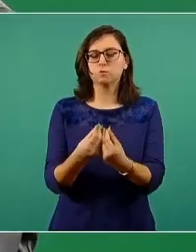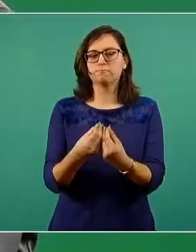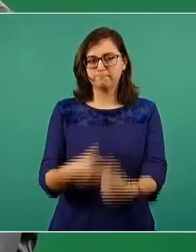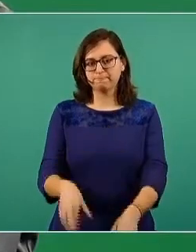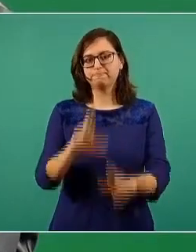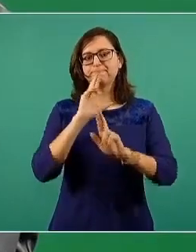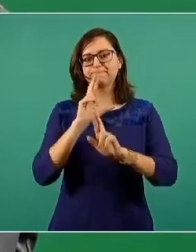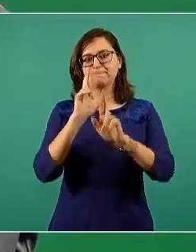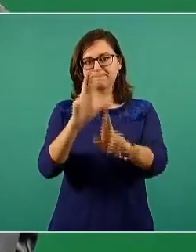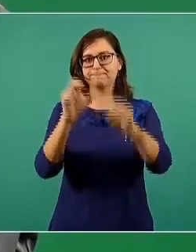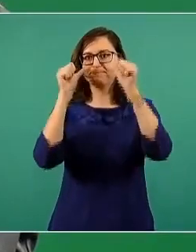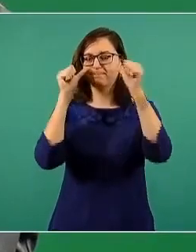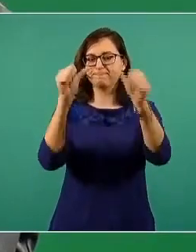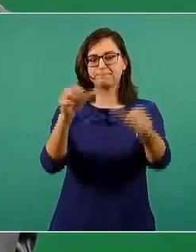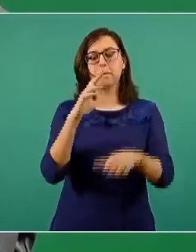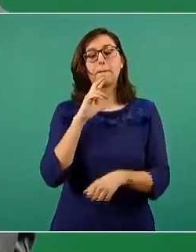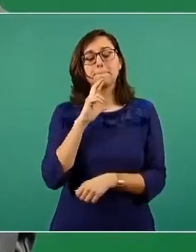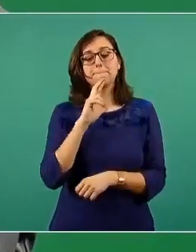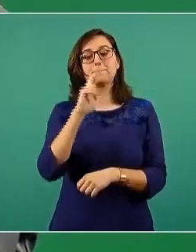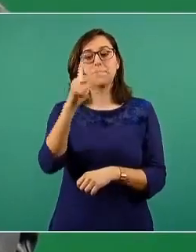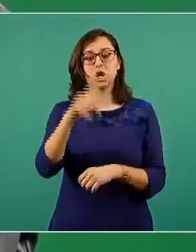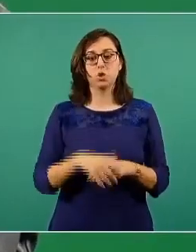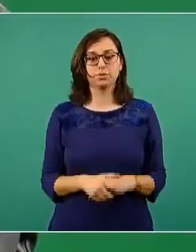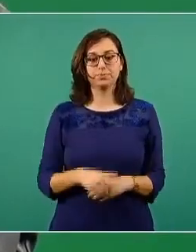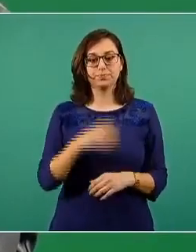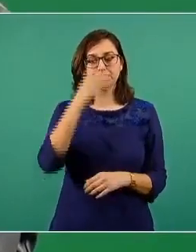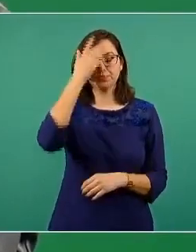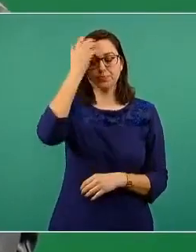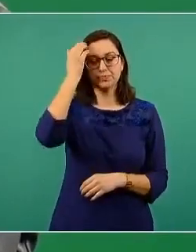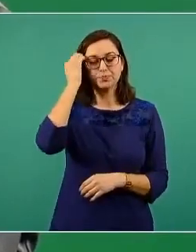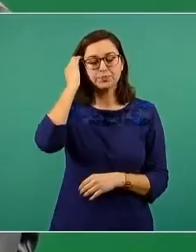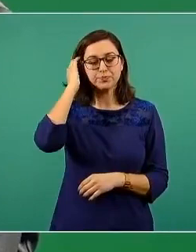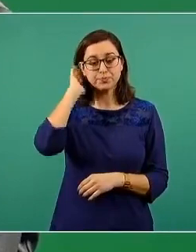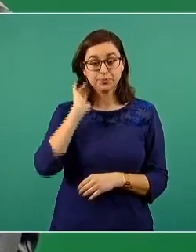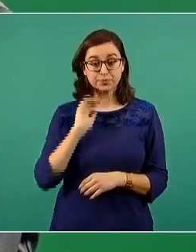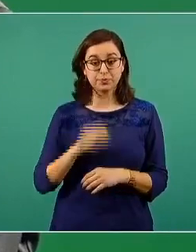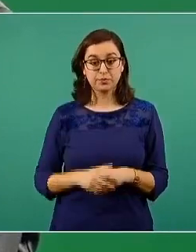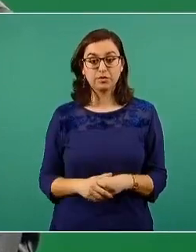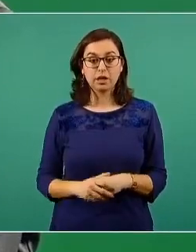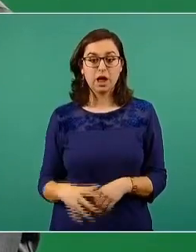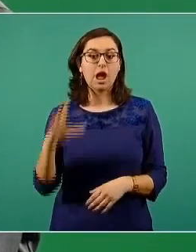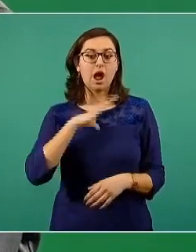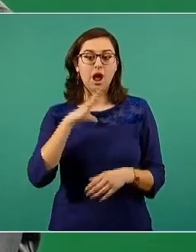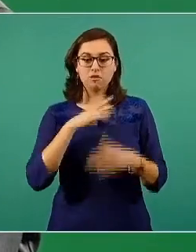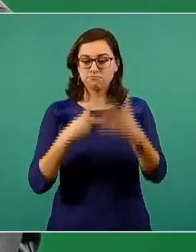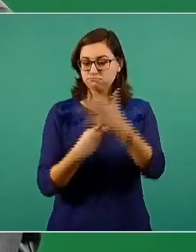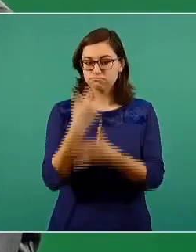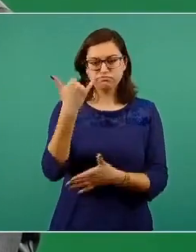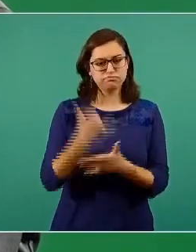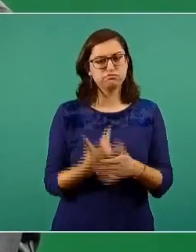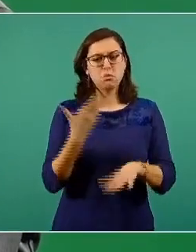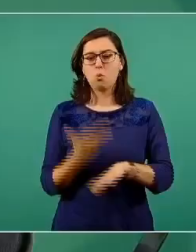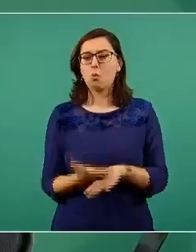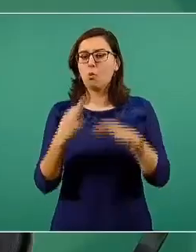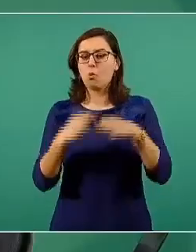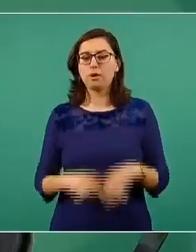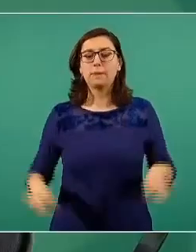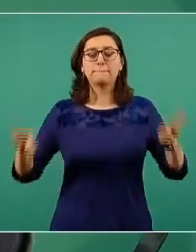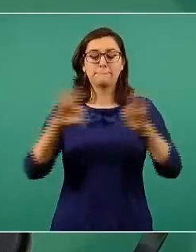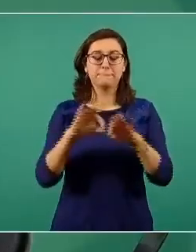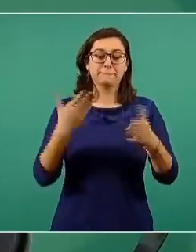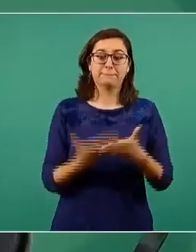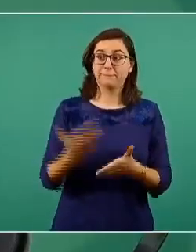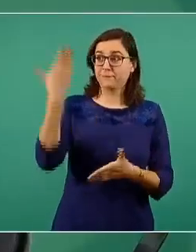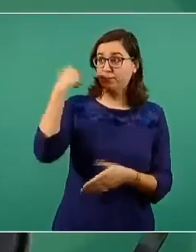respuesta. Hay un proyecto emblemático que ha sido comentado desde que se firmó el primer acuerdo aquí, en